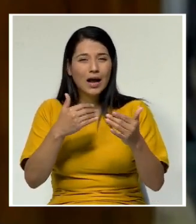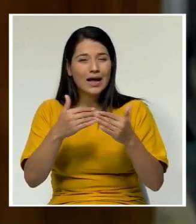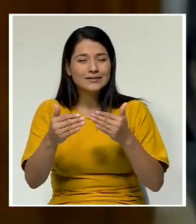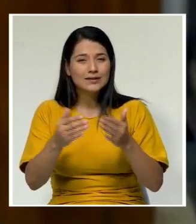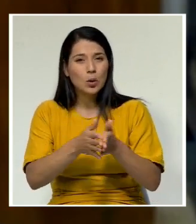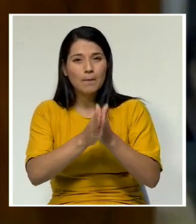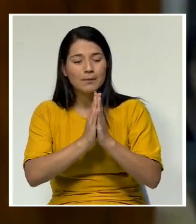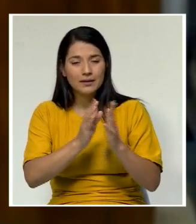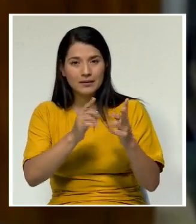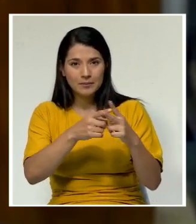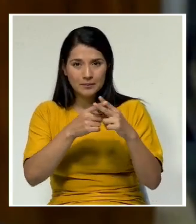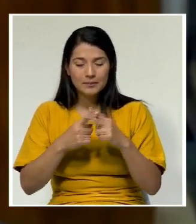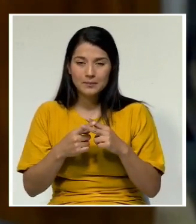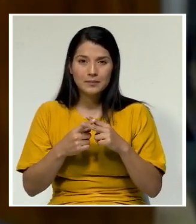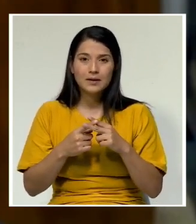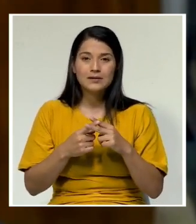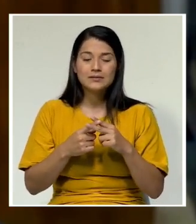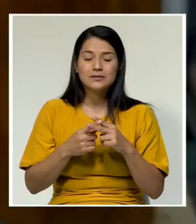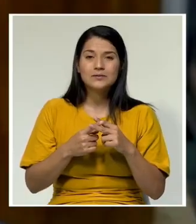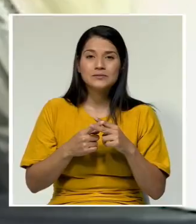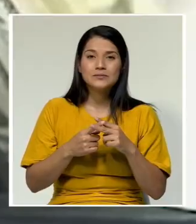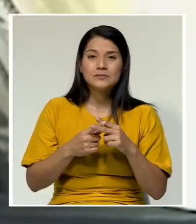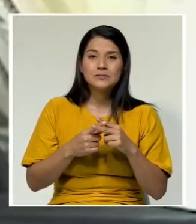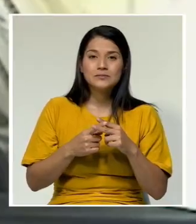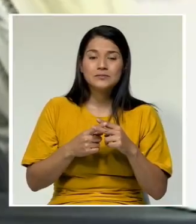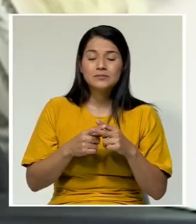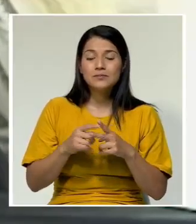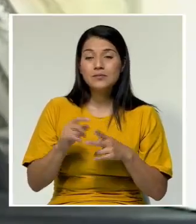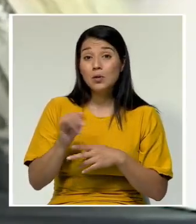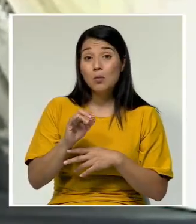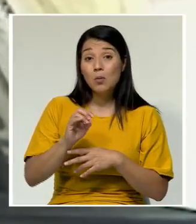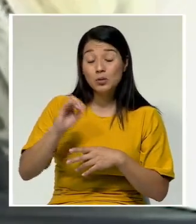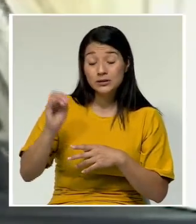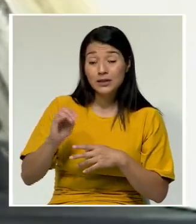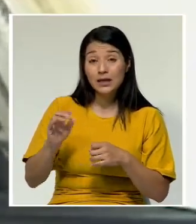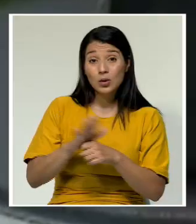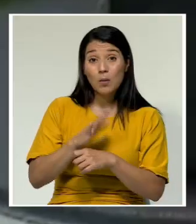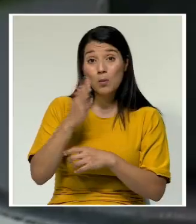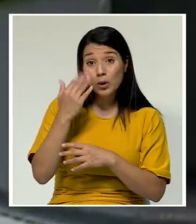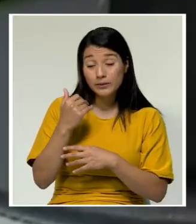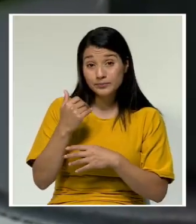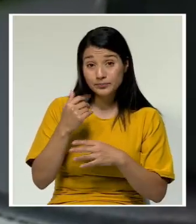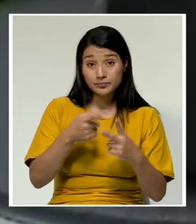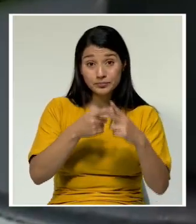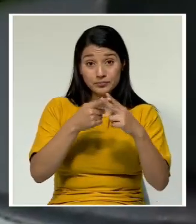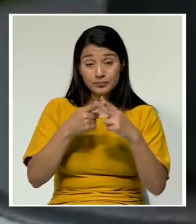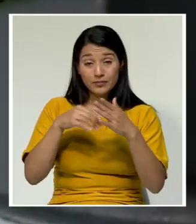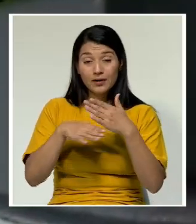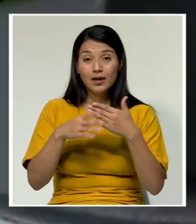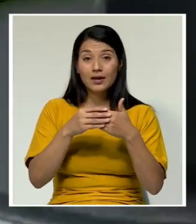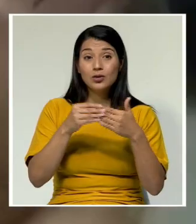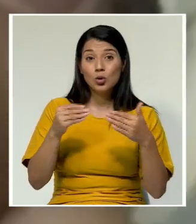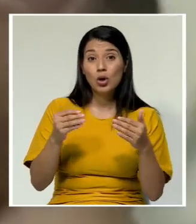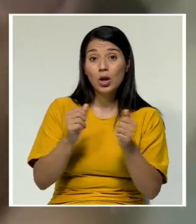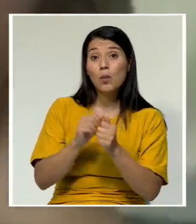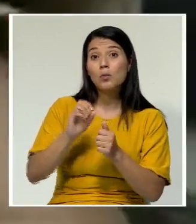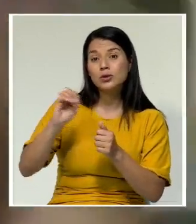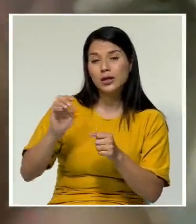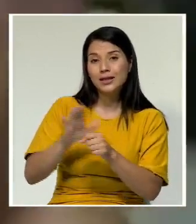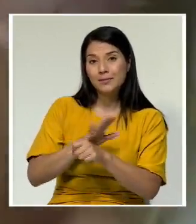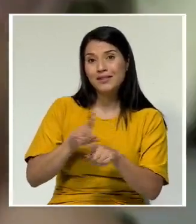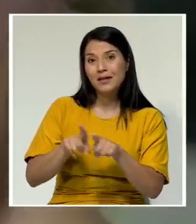extranjera. Como decíamos, más significativa aún la caída de la participación del crédito a no generadores, del crédito en dólares a no generadores